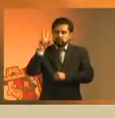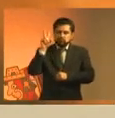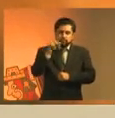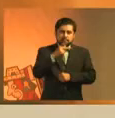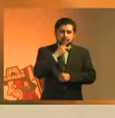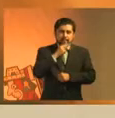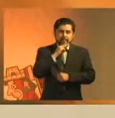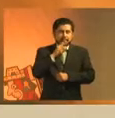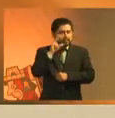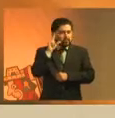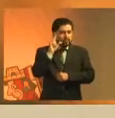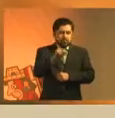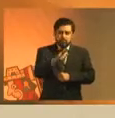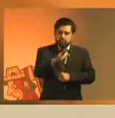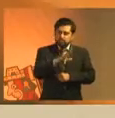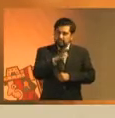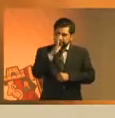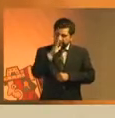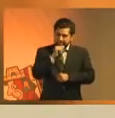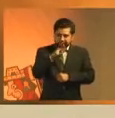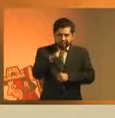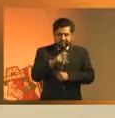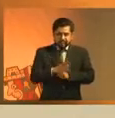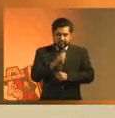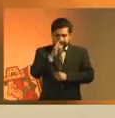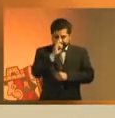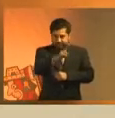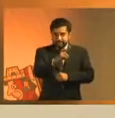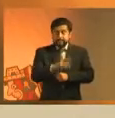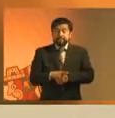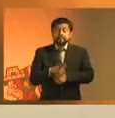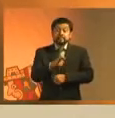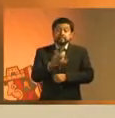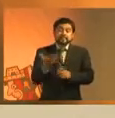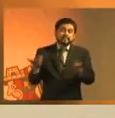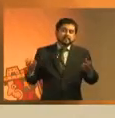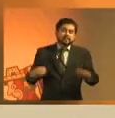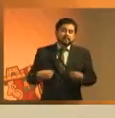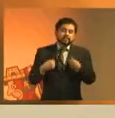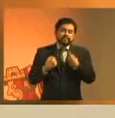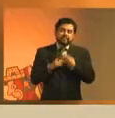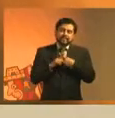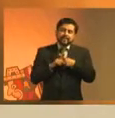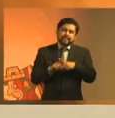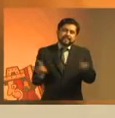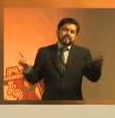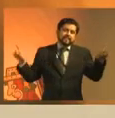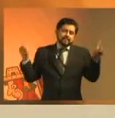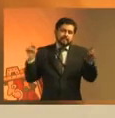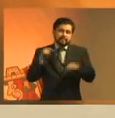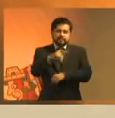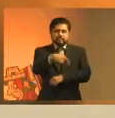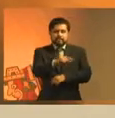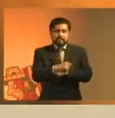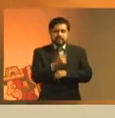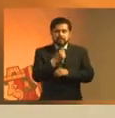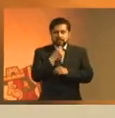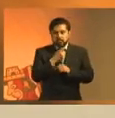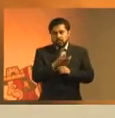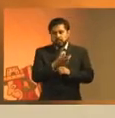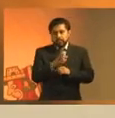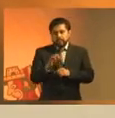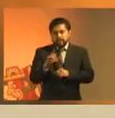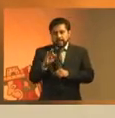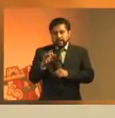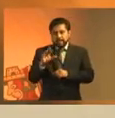y no puede irse con la niña elvira y su vida es muy diferente de la que hubiera sido si felipe carrillo puerto hubiera terminado decir que